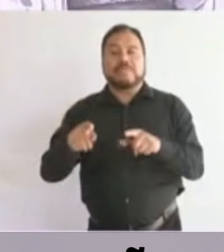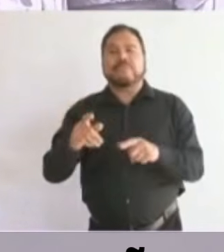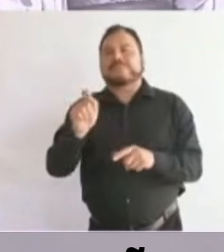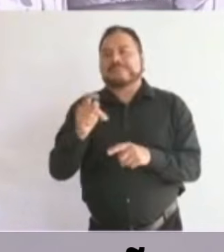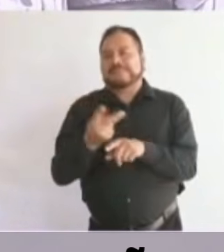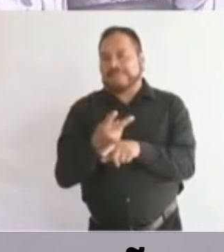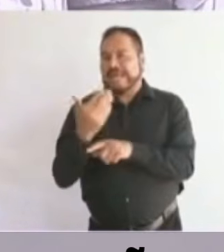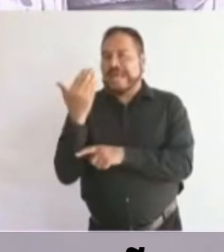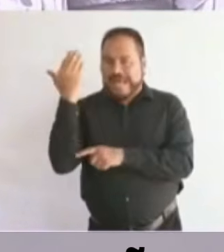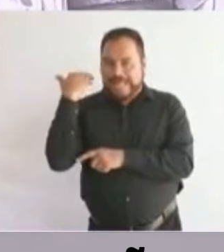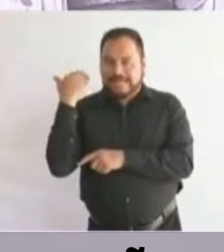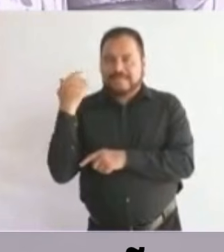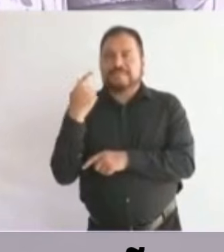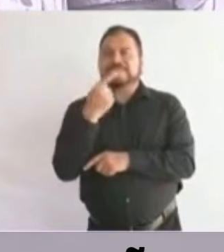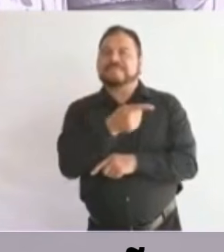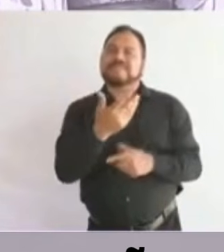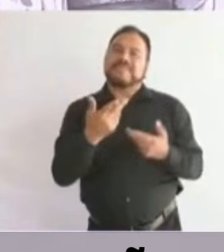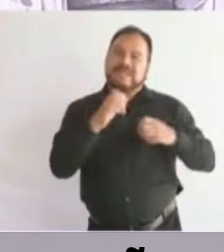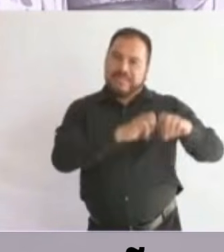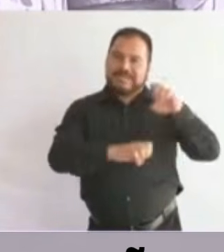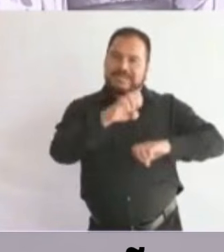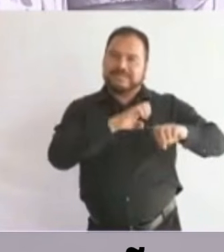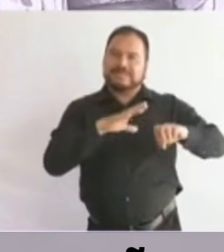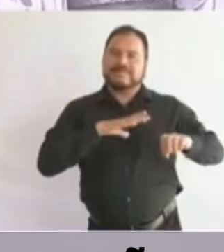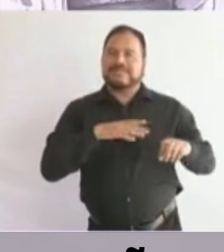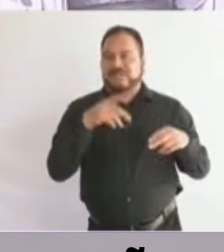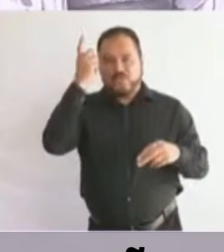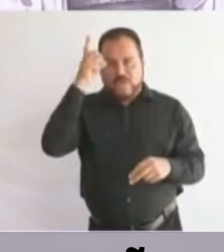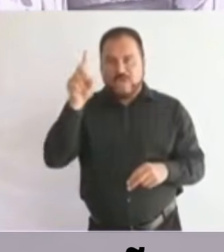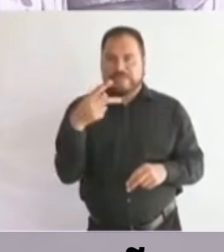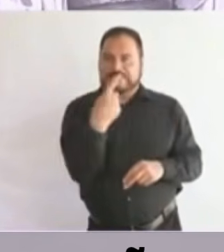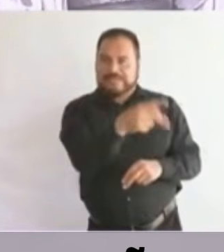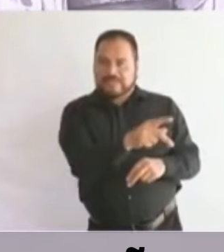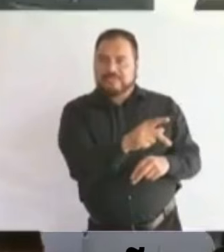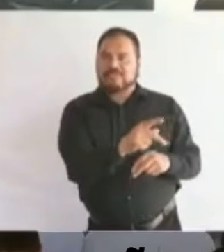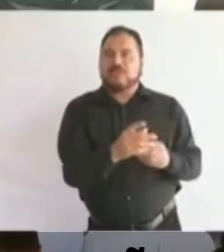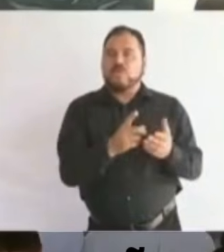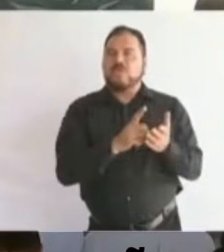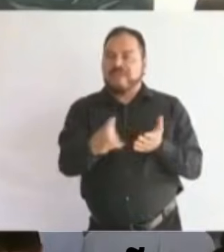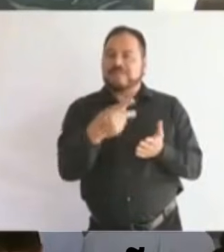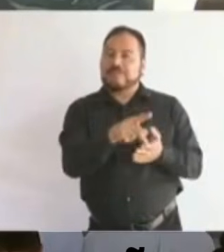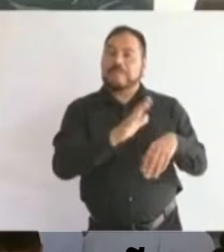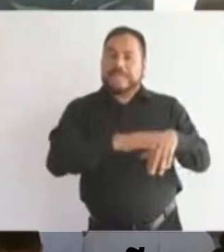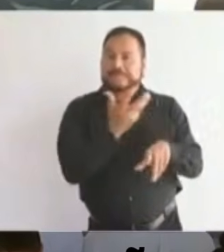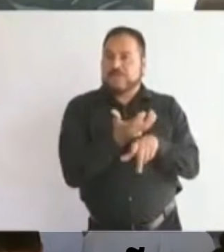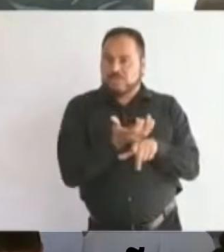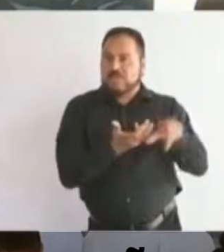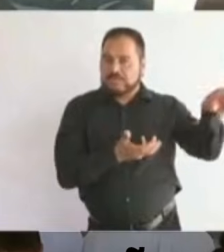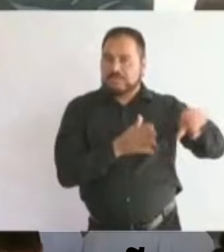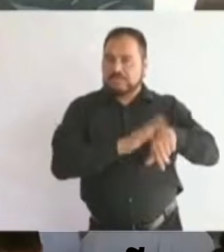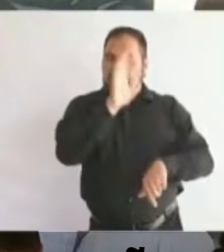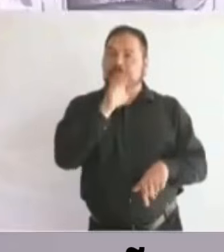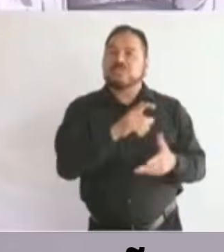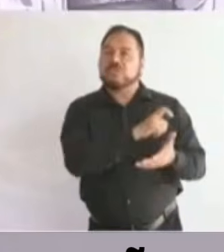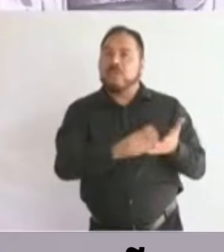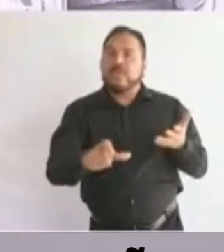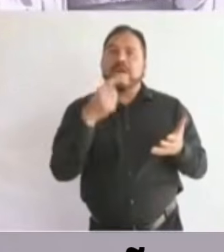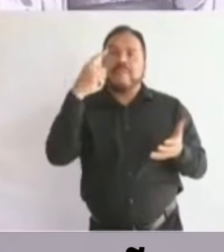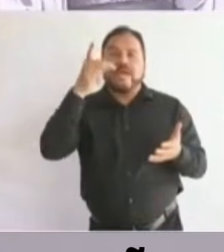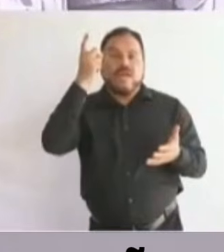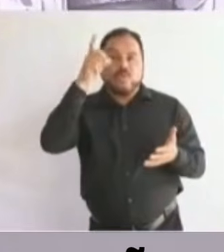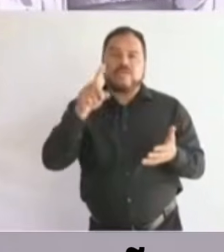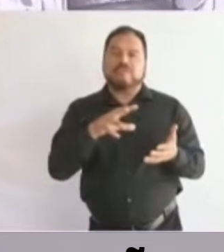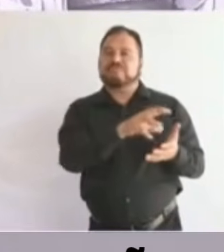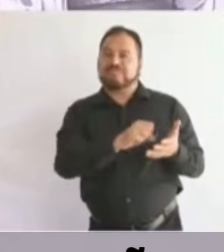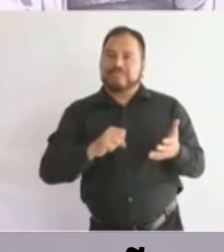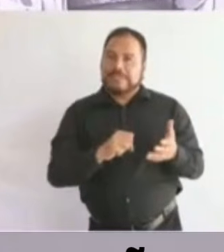acciones de las empresas eléctricas inglesas, estadounidenses principalmente, para que hubiera una sola empresa